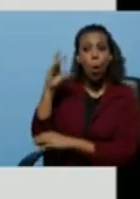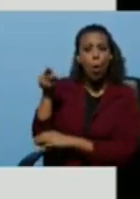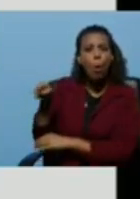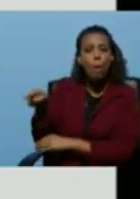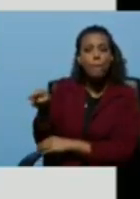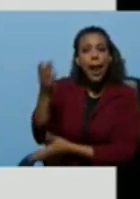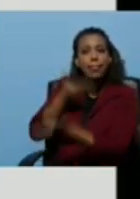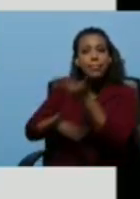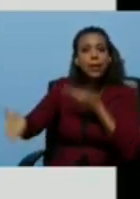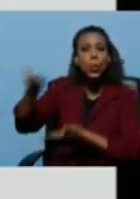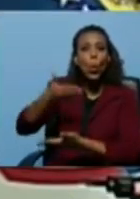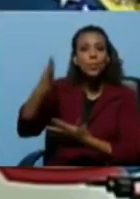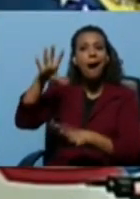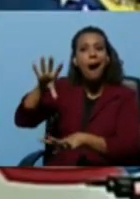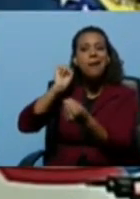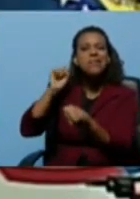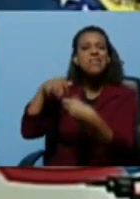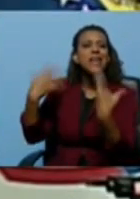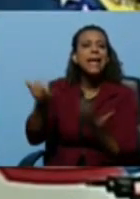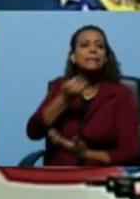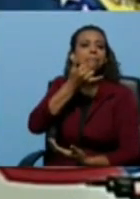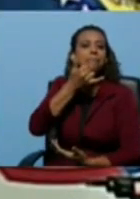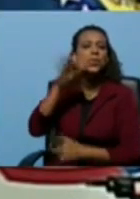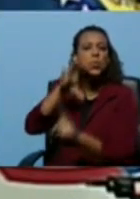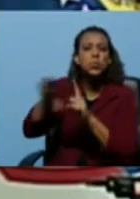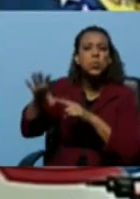de intercambio de saberes.